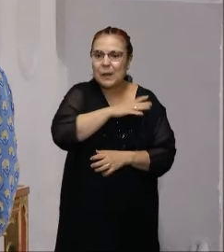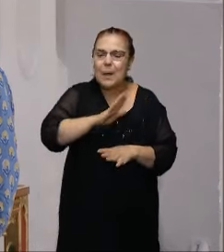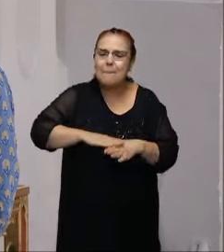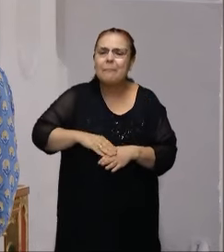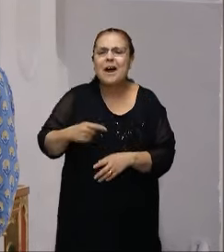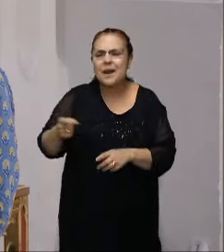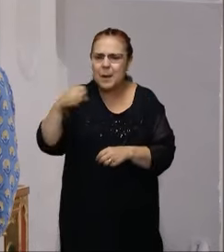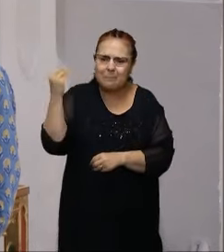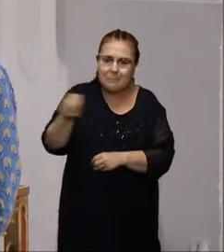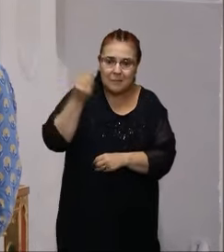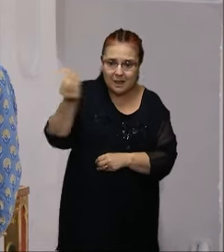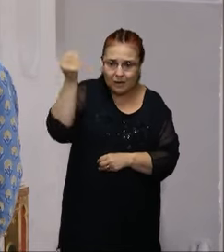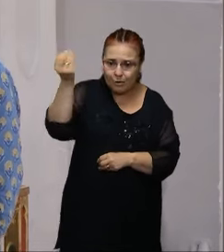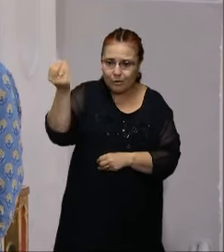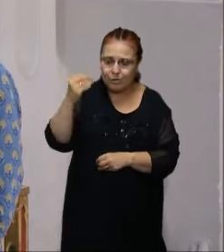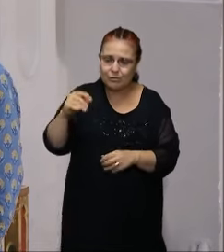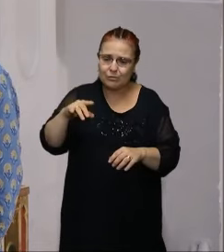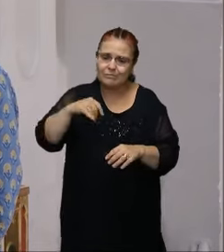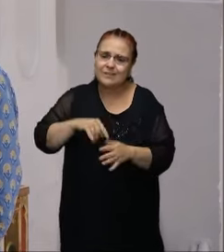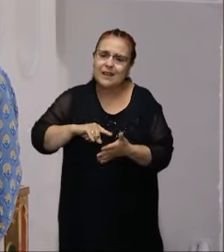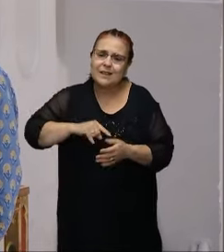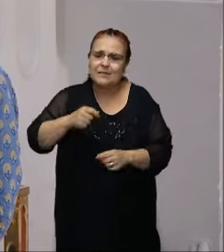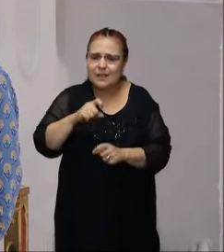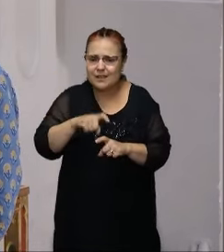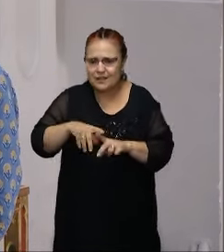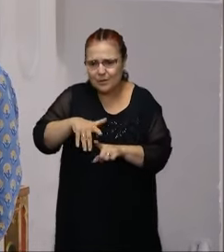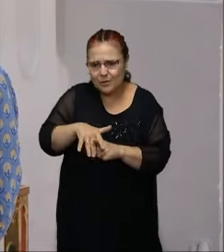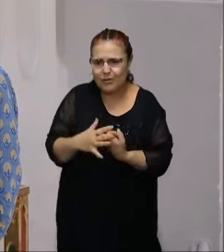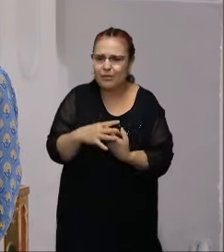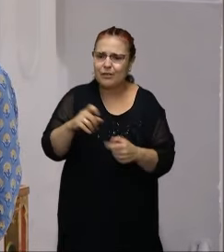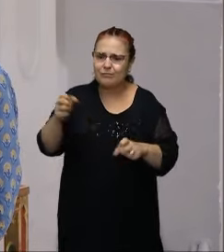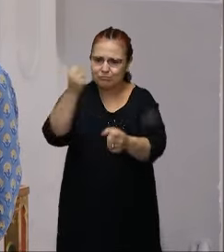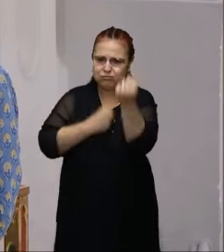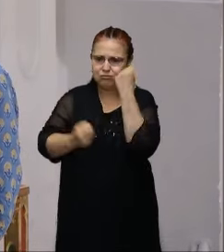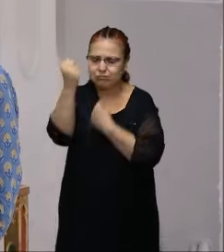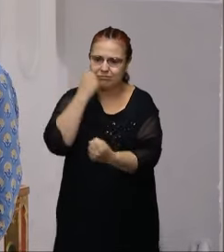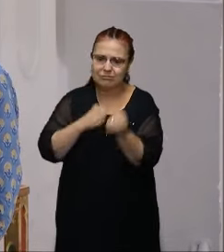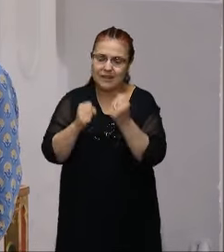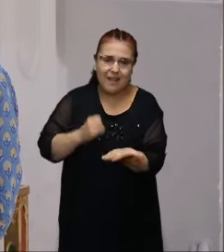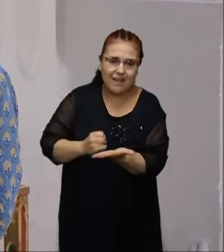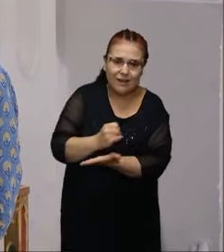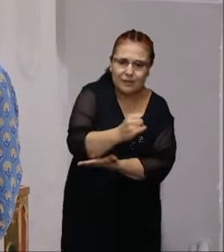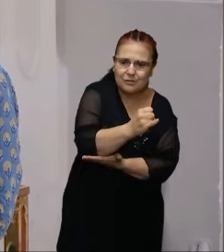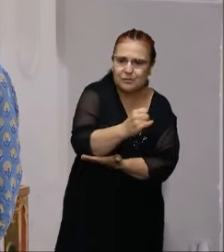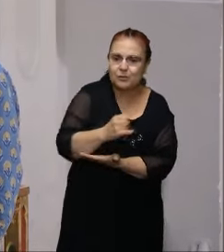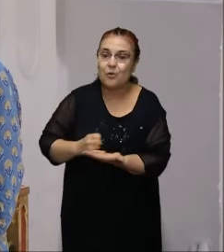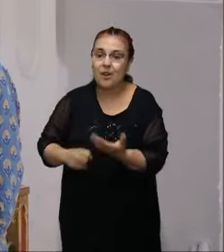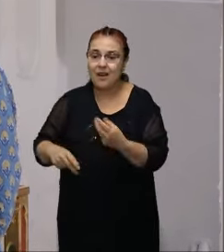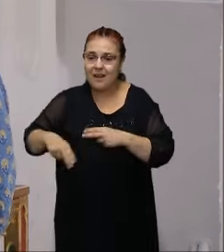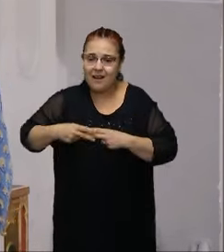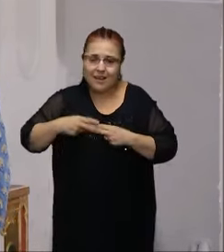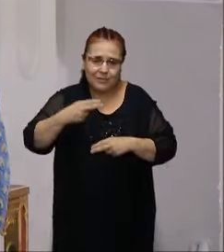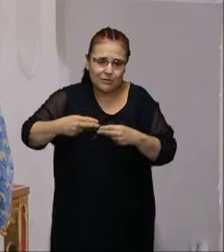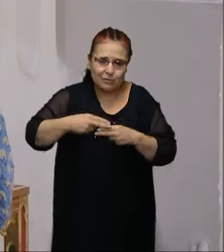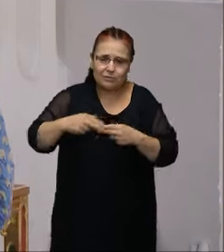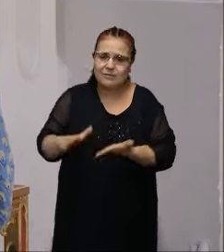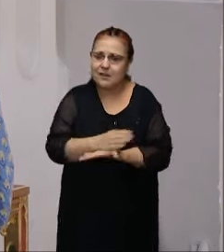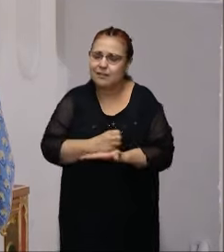mejore la situación económica y tengamos prosperidad en la agricultura, la industria y los demás